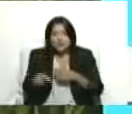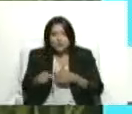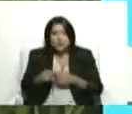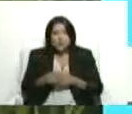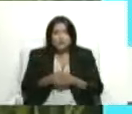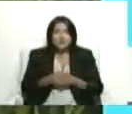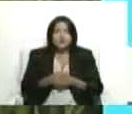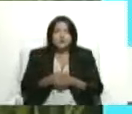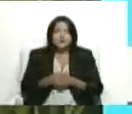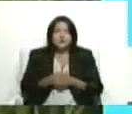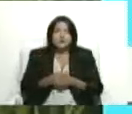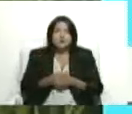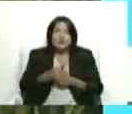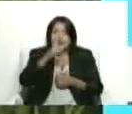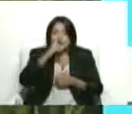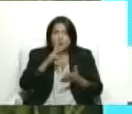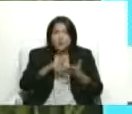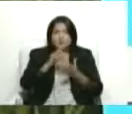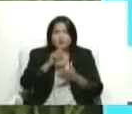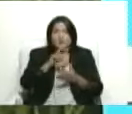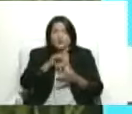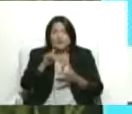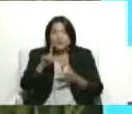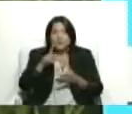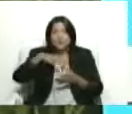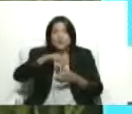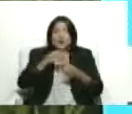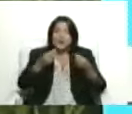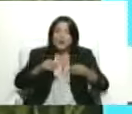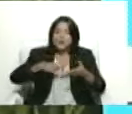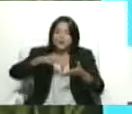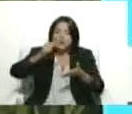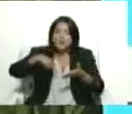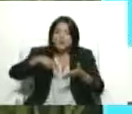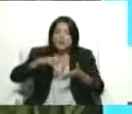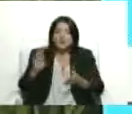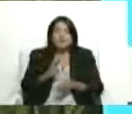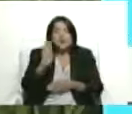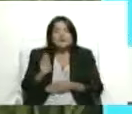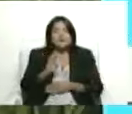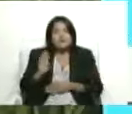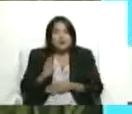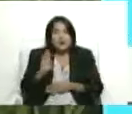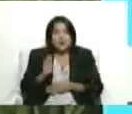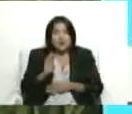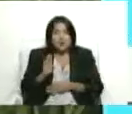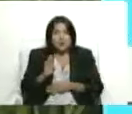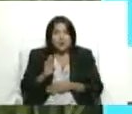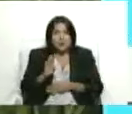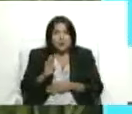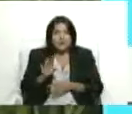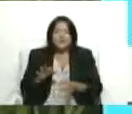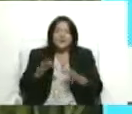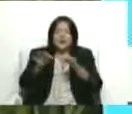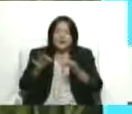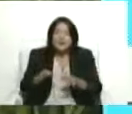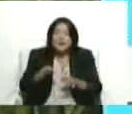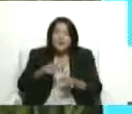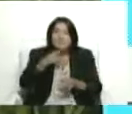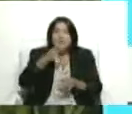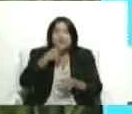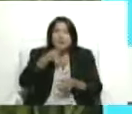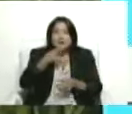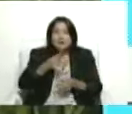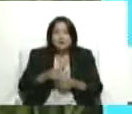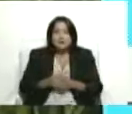Esequiba. Incluso en el año 2021 nosotros firmamos un acuerdo y en Barbados no solo fue el acuerdo de garantías políticas, sino